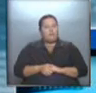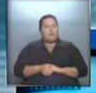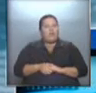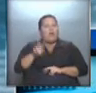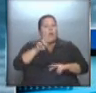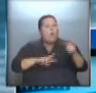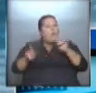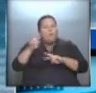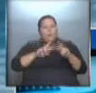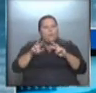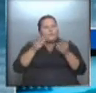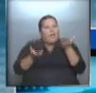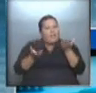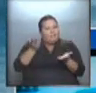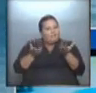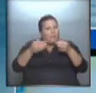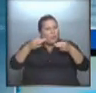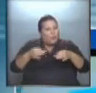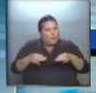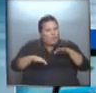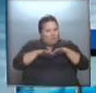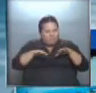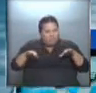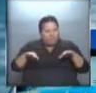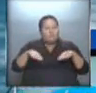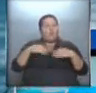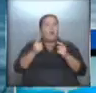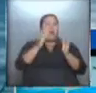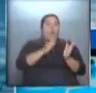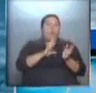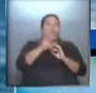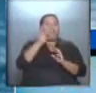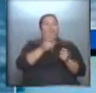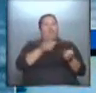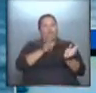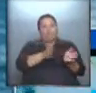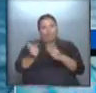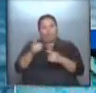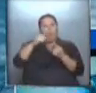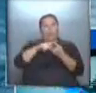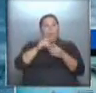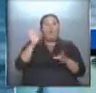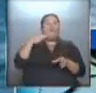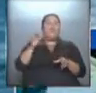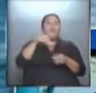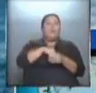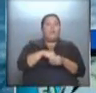entrañaba una búsqueda también de equilibrio. Por un lado, eso se operacionalizaba de dos maneras. Por un lado, la